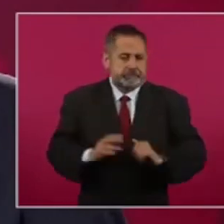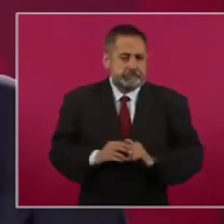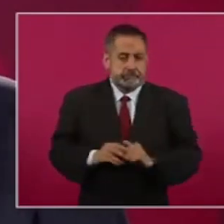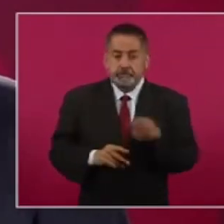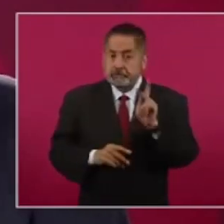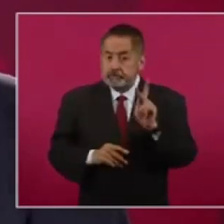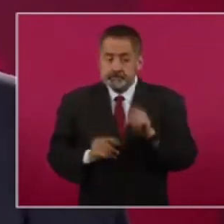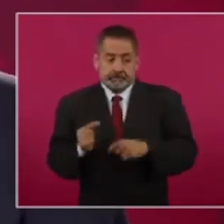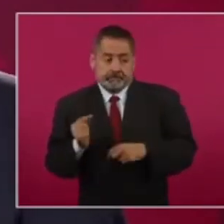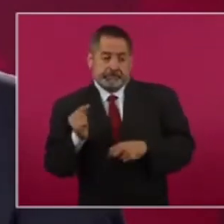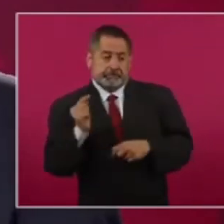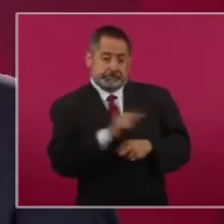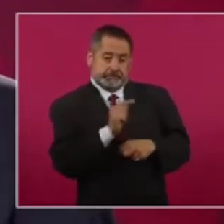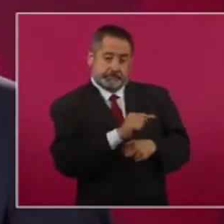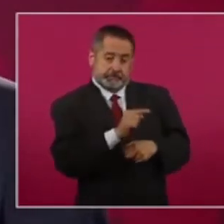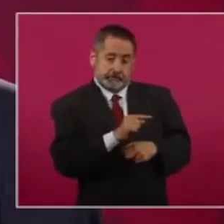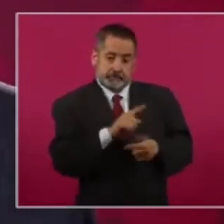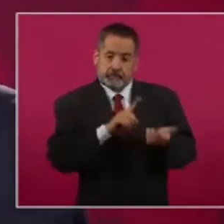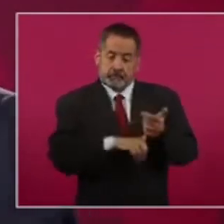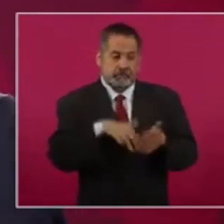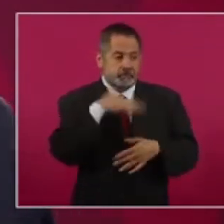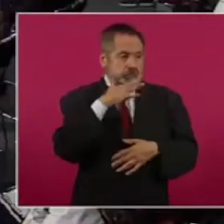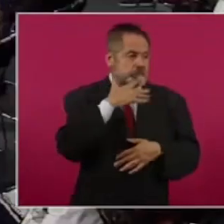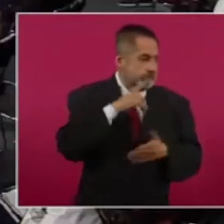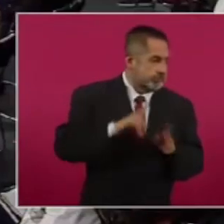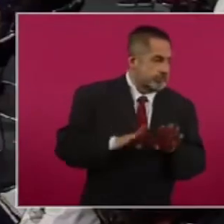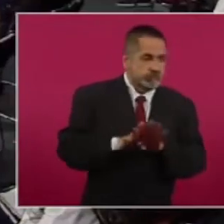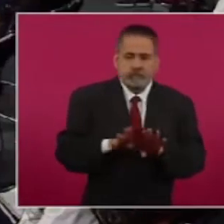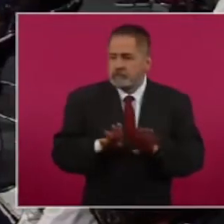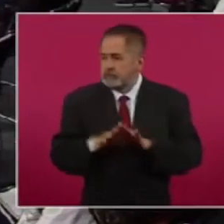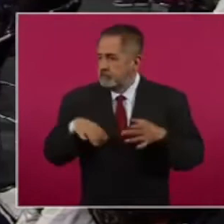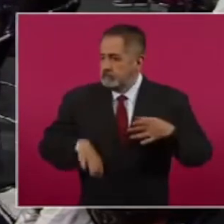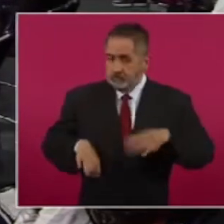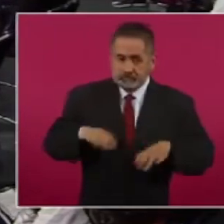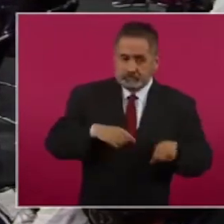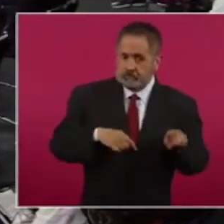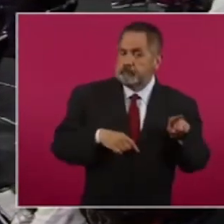Pero el que está buscando